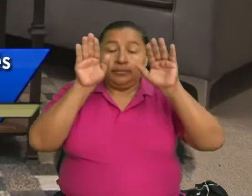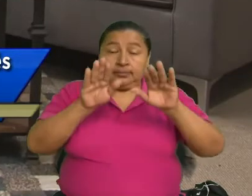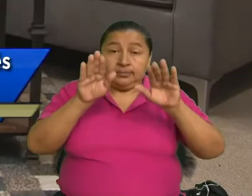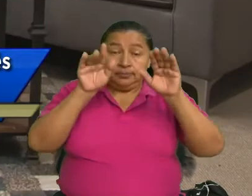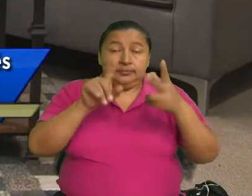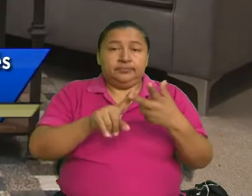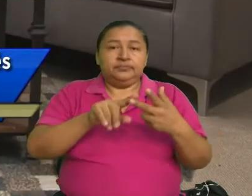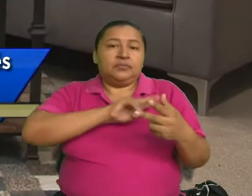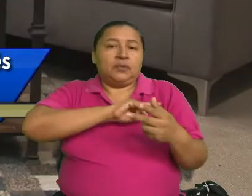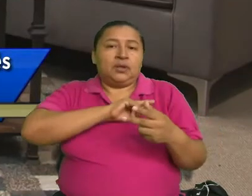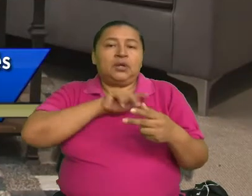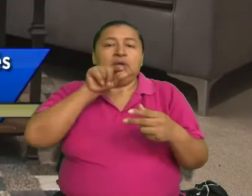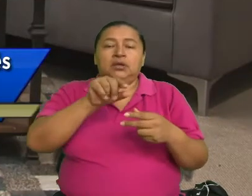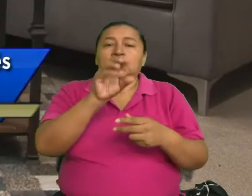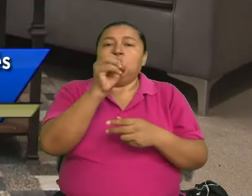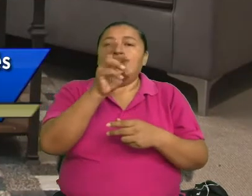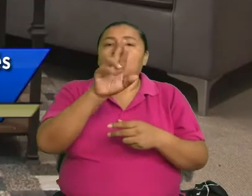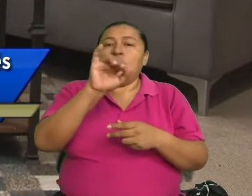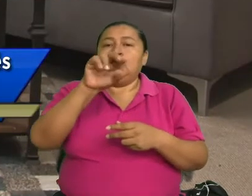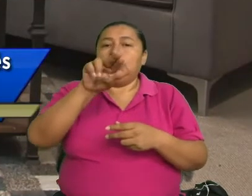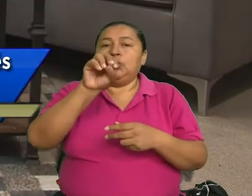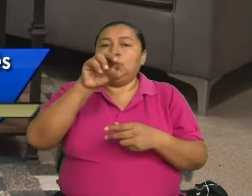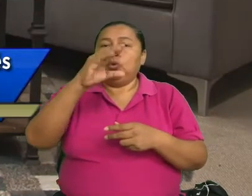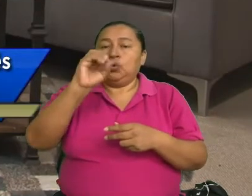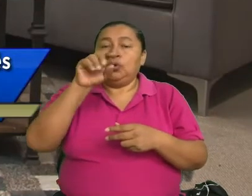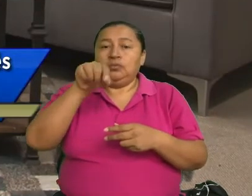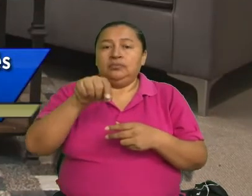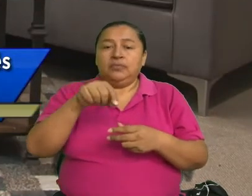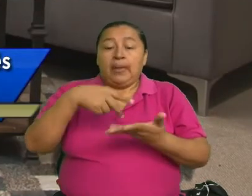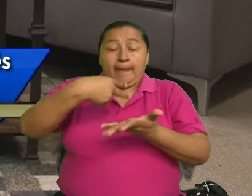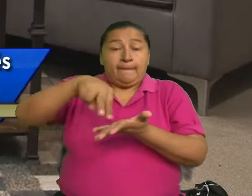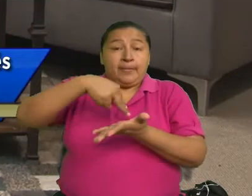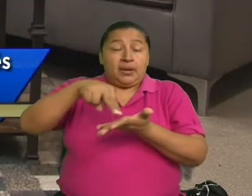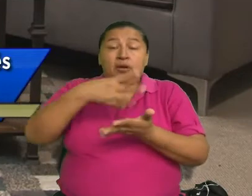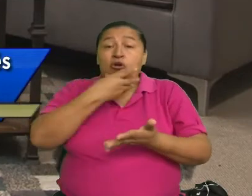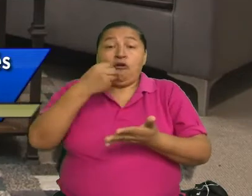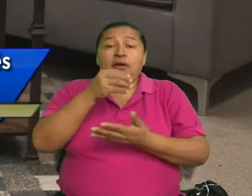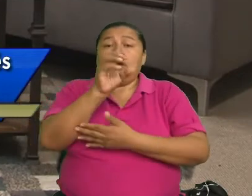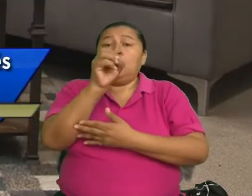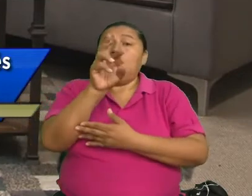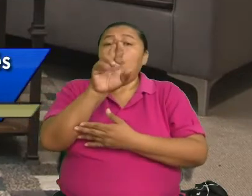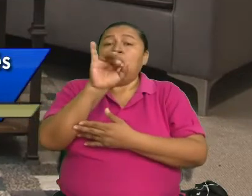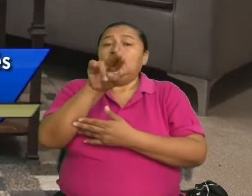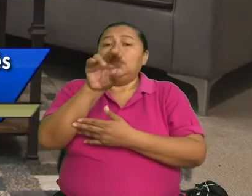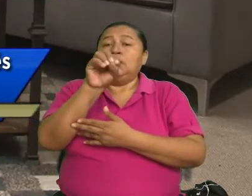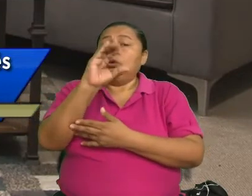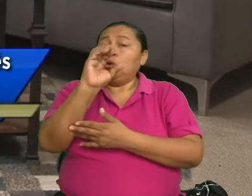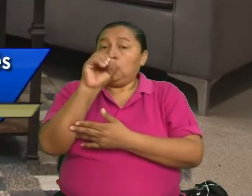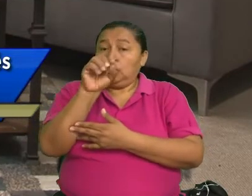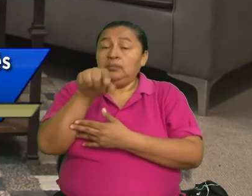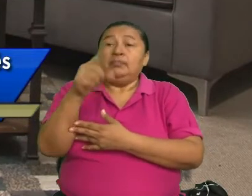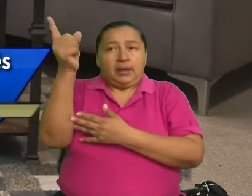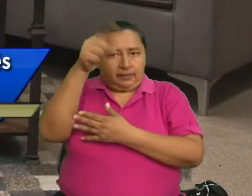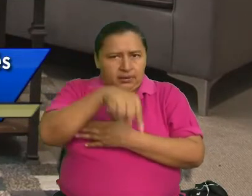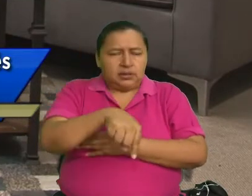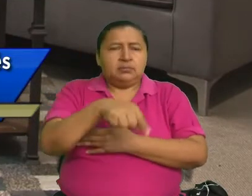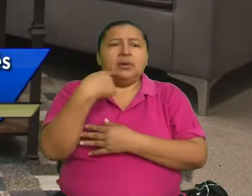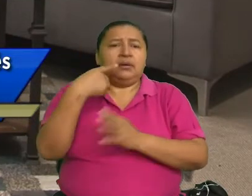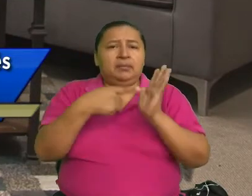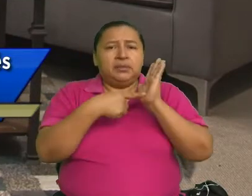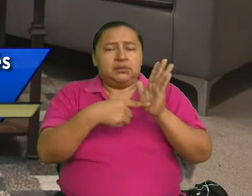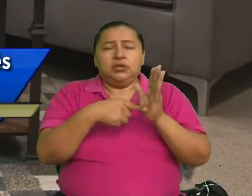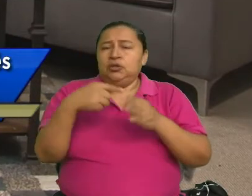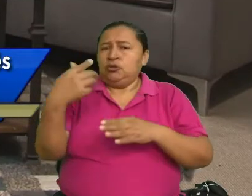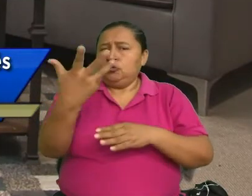de punta en Orinoco. Fíjate que van a venir el ballet de jóvenes de Orinoco. van a venir porque van a haber presentaciones de todos